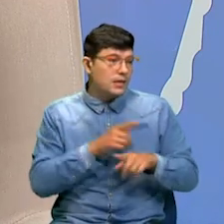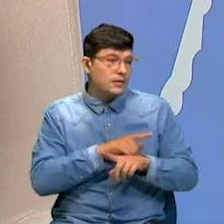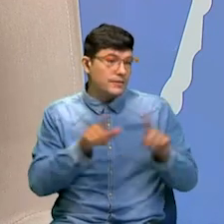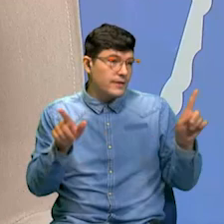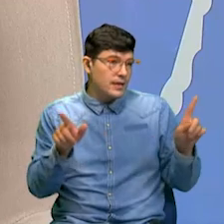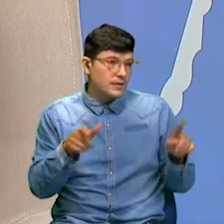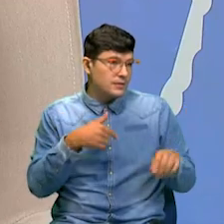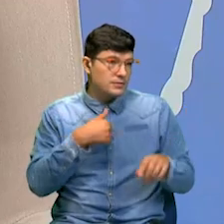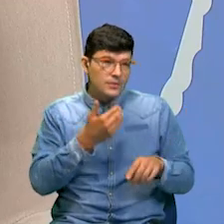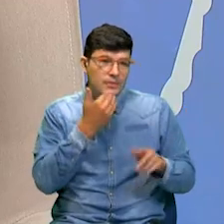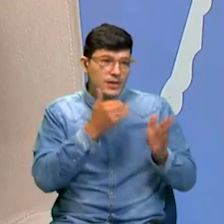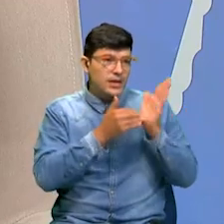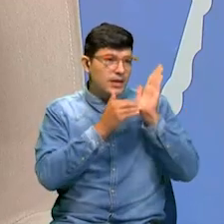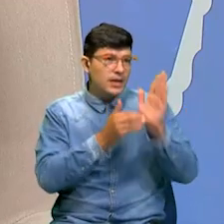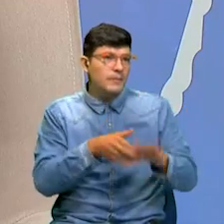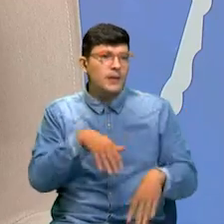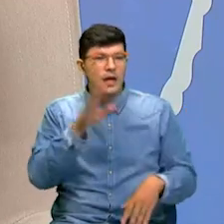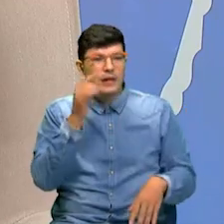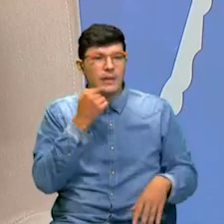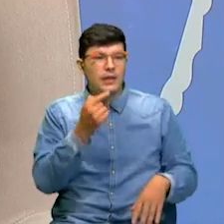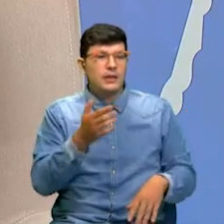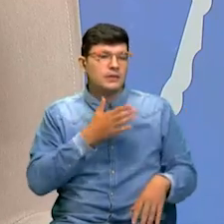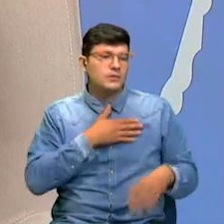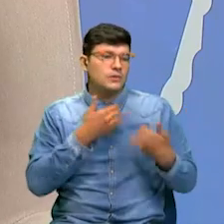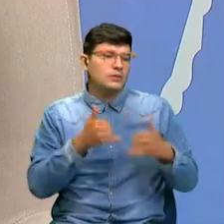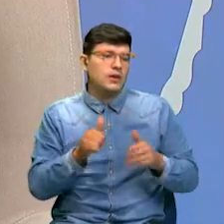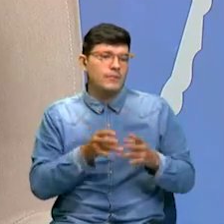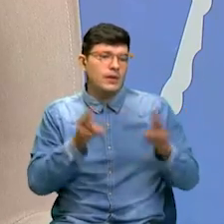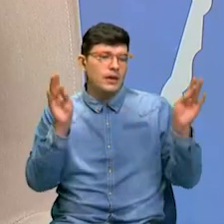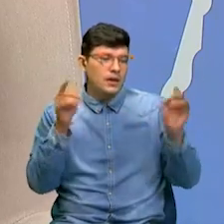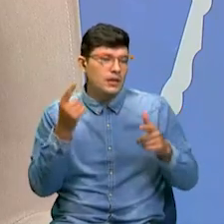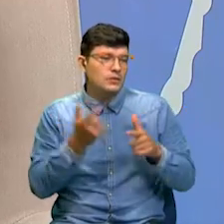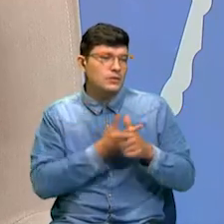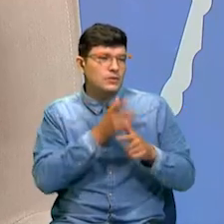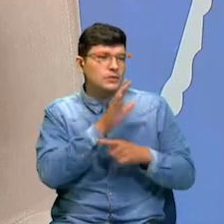relativo, pues lo pongo por ejemplo, porque diga, ah, no, es que ya me divorcié, entonces